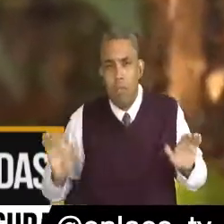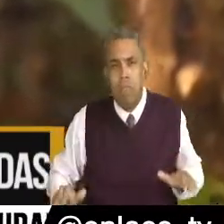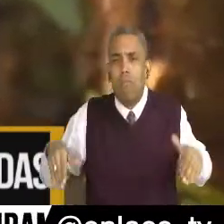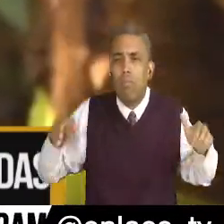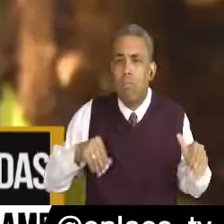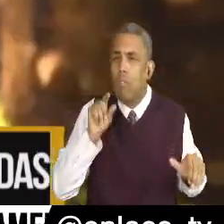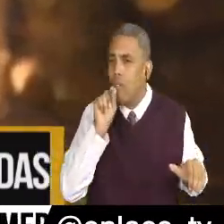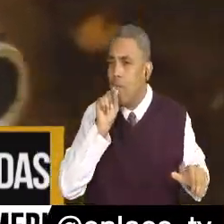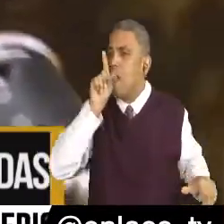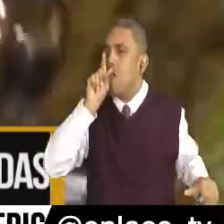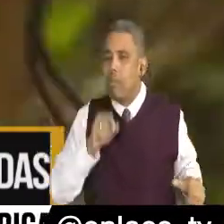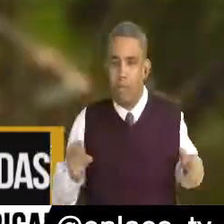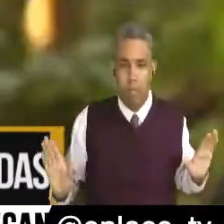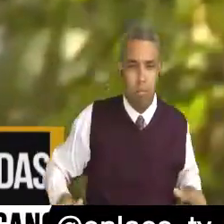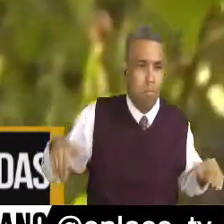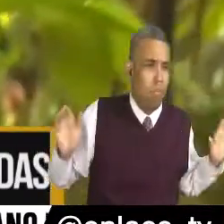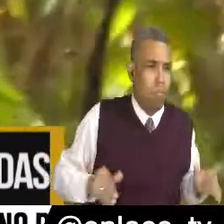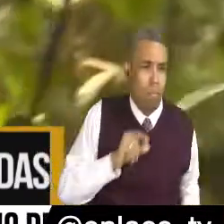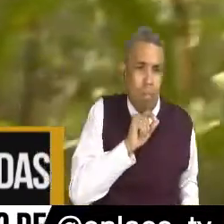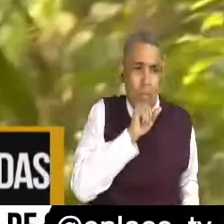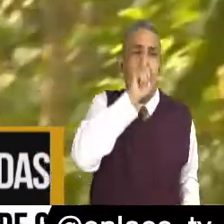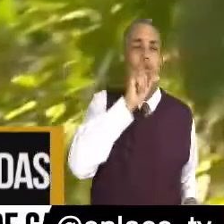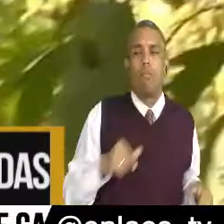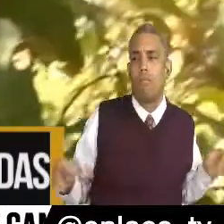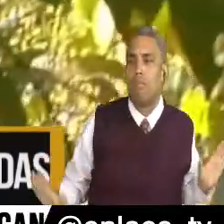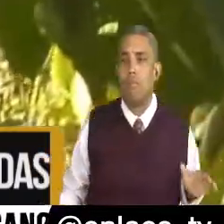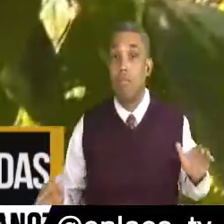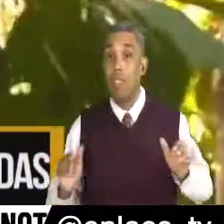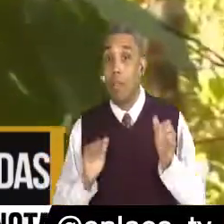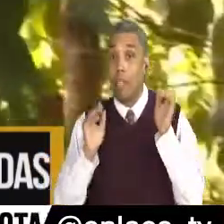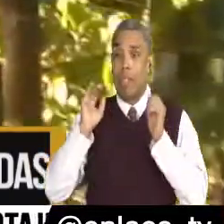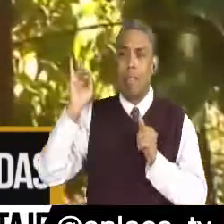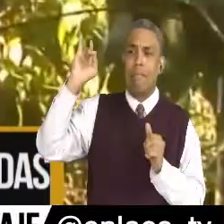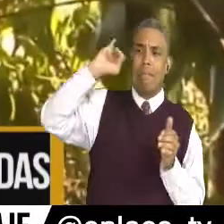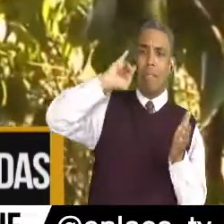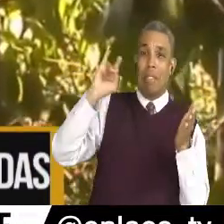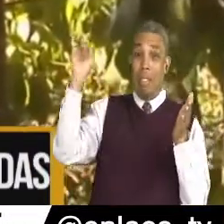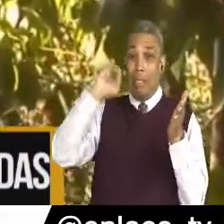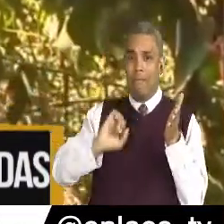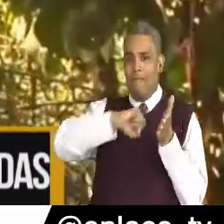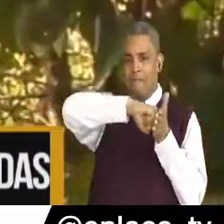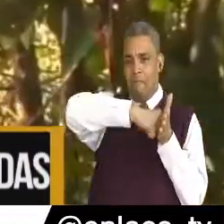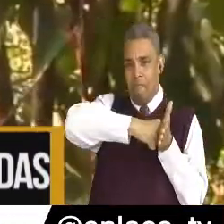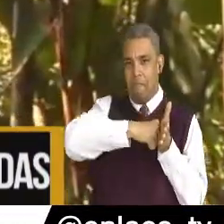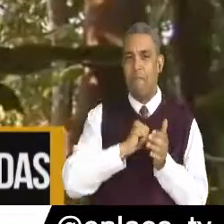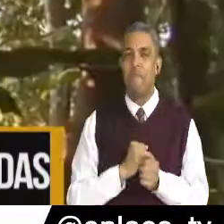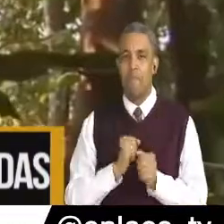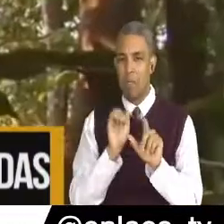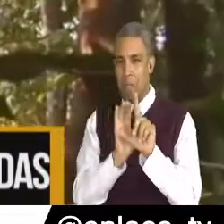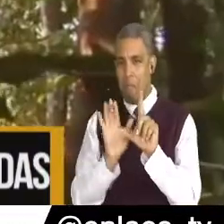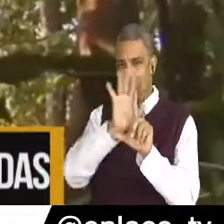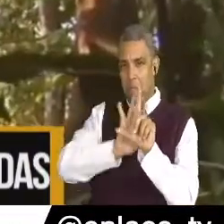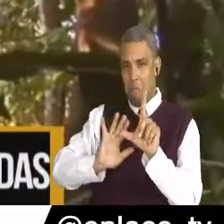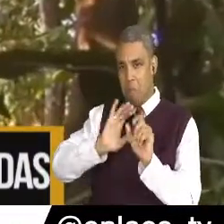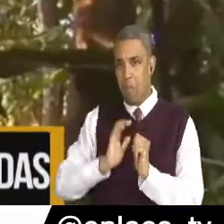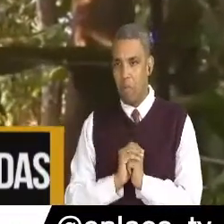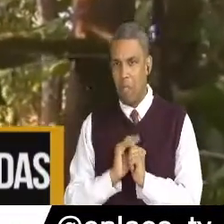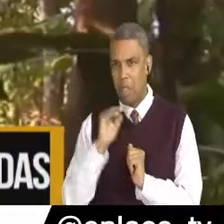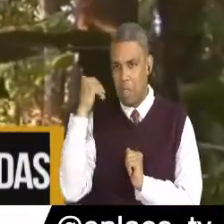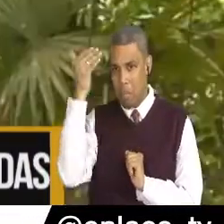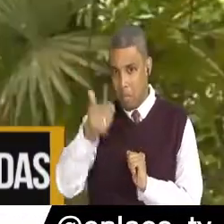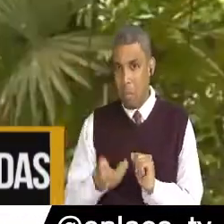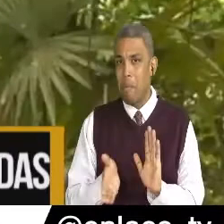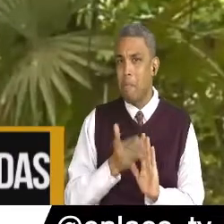de inducir una respuesta por parte del ave de estudio y de esta manera atraerla o encontrarla con mayor facilidad.